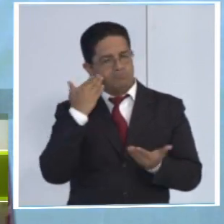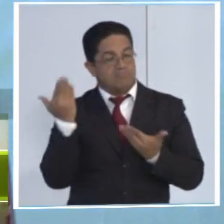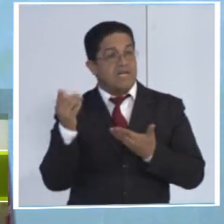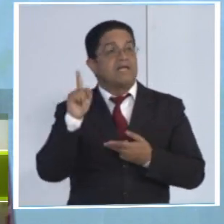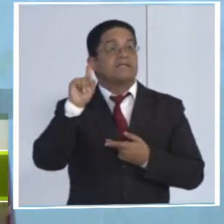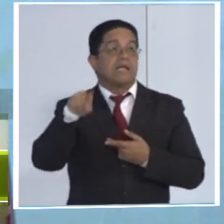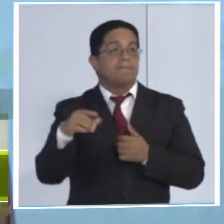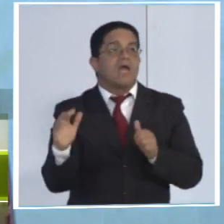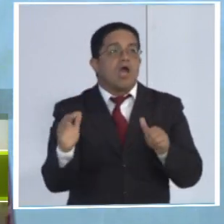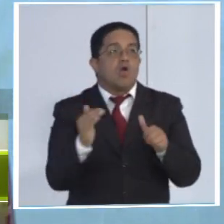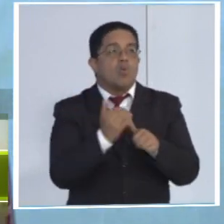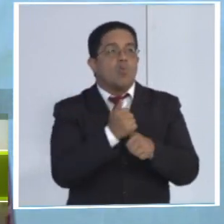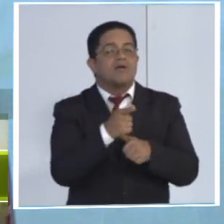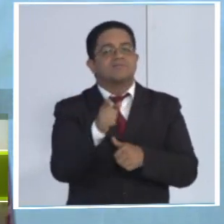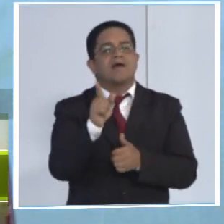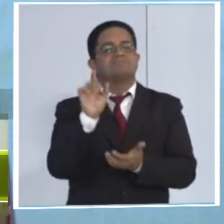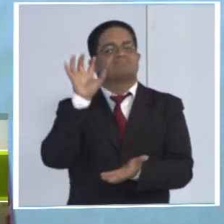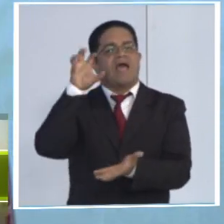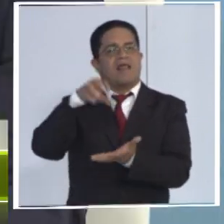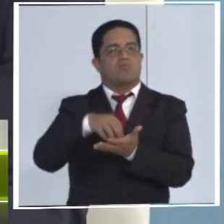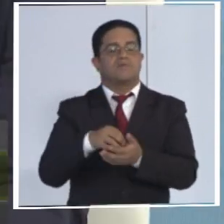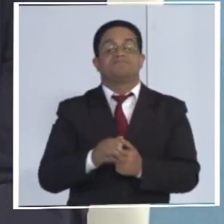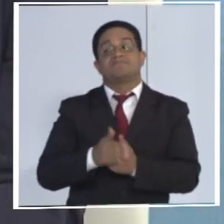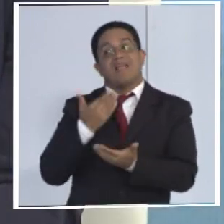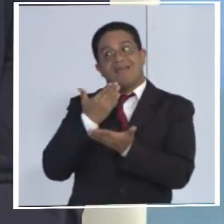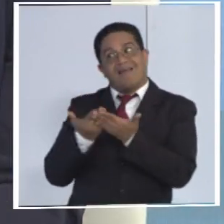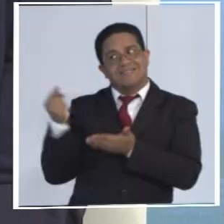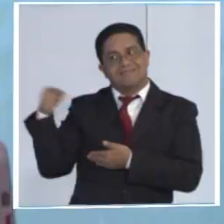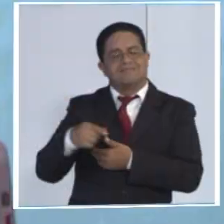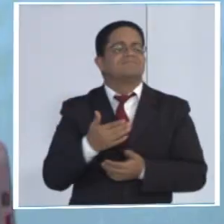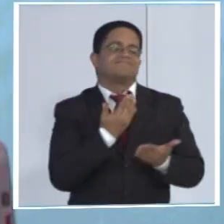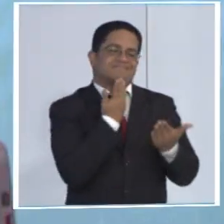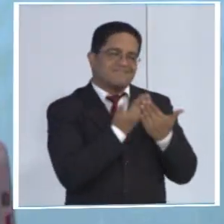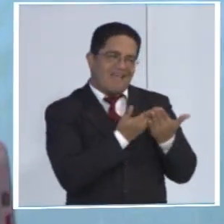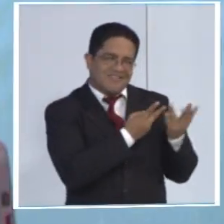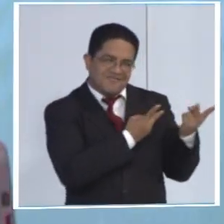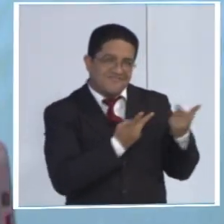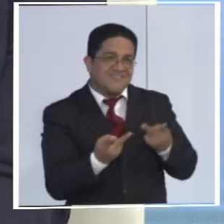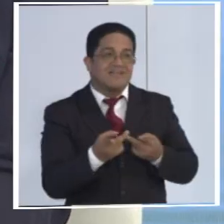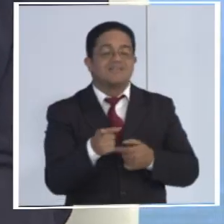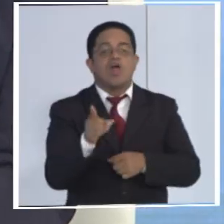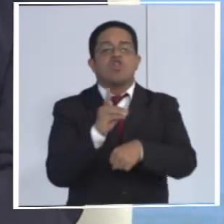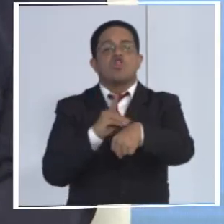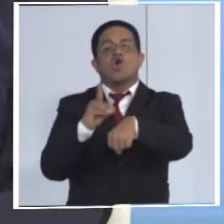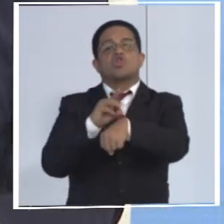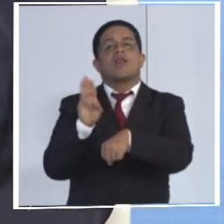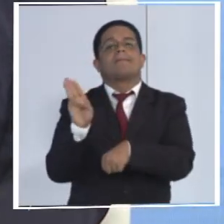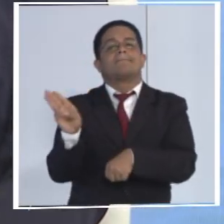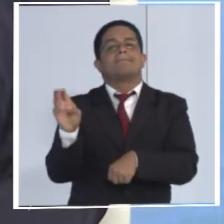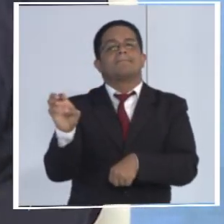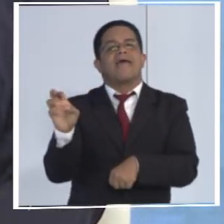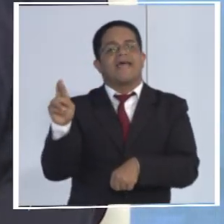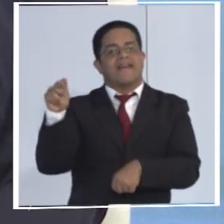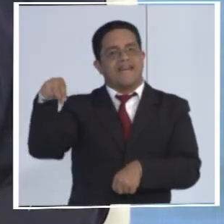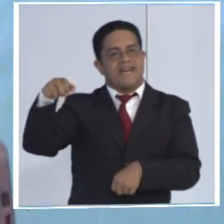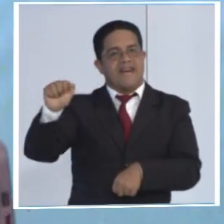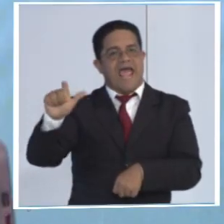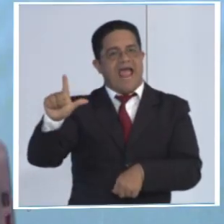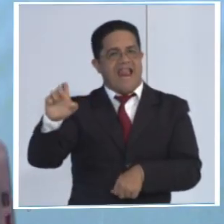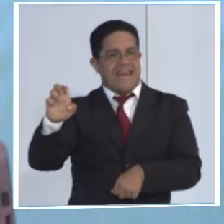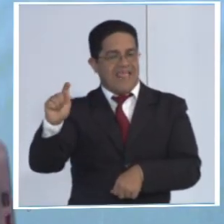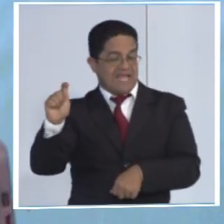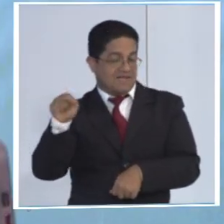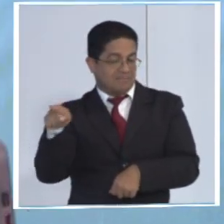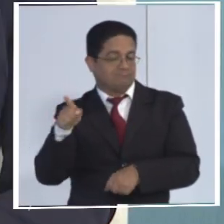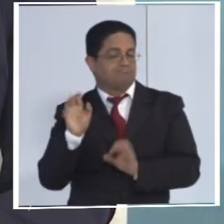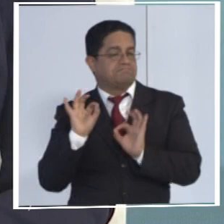en la Clínica Lugo, en el estado de Aragua. Gracias por acompañarnos. Muchísimas gracias, Anela, por la invitación a tu programa. El doctor Adams Pernalete nos estuvo acompañando, neurocirujano.